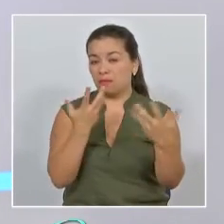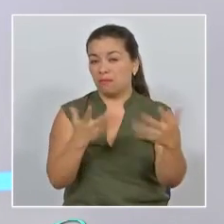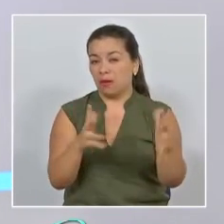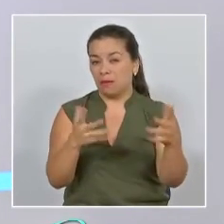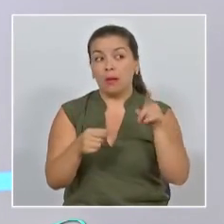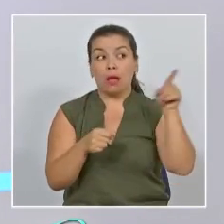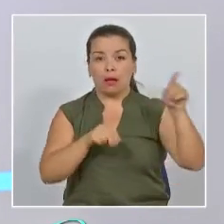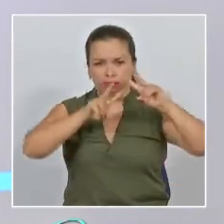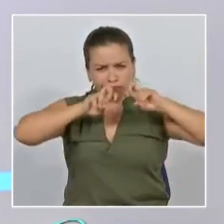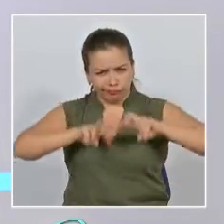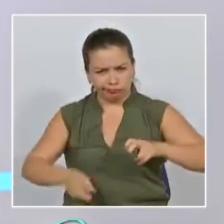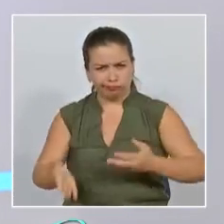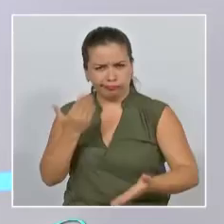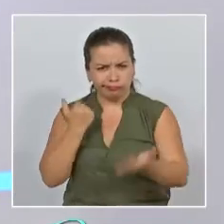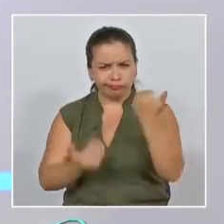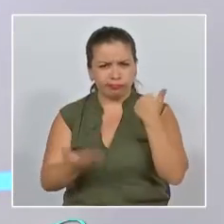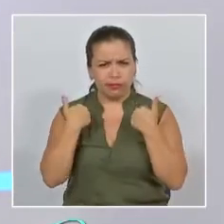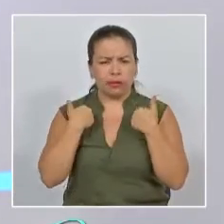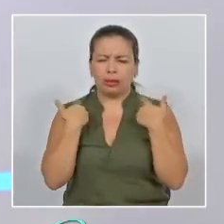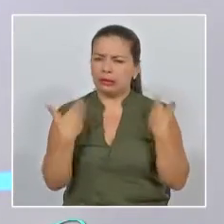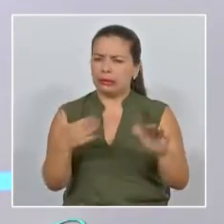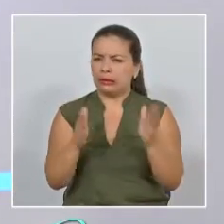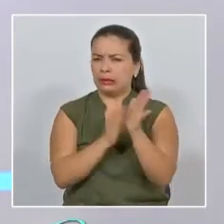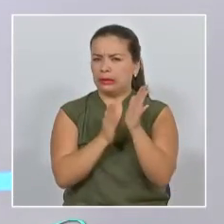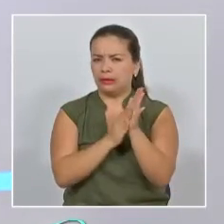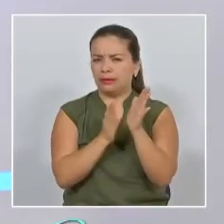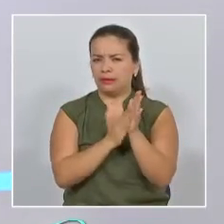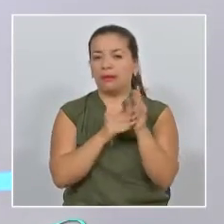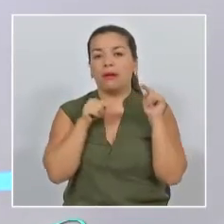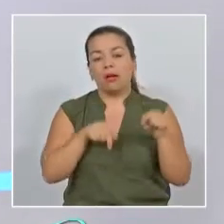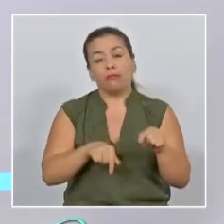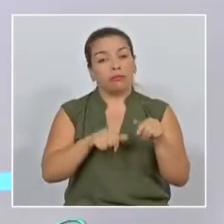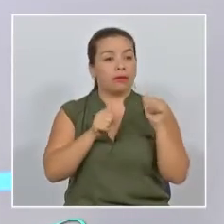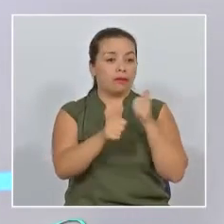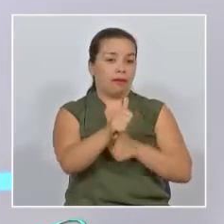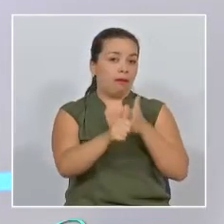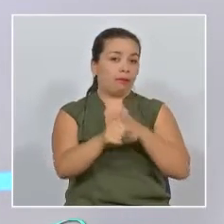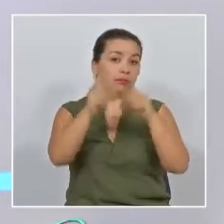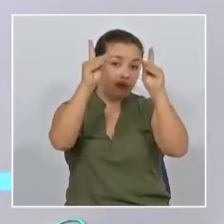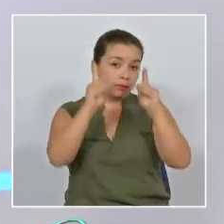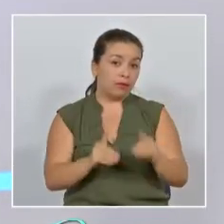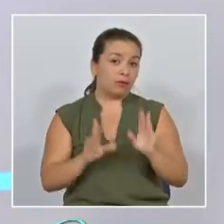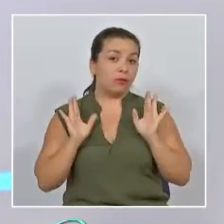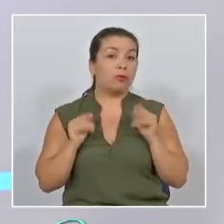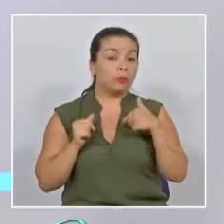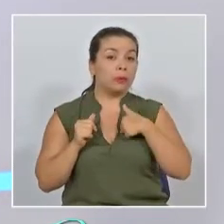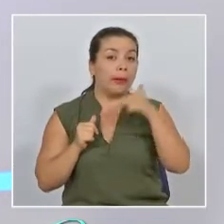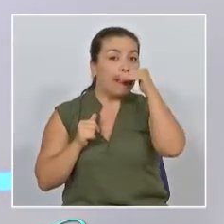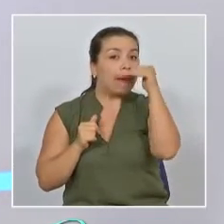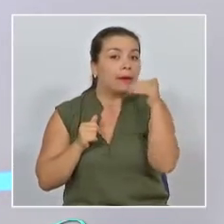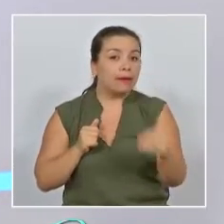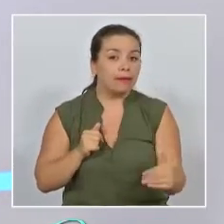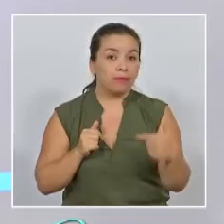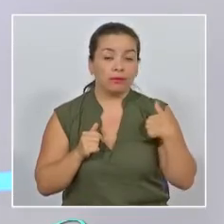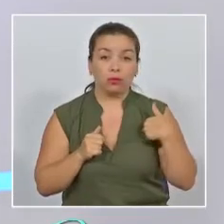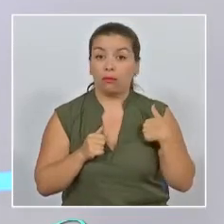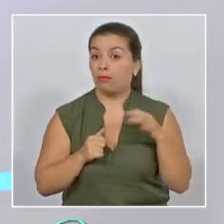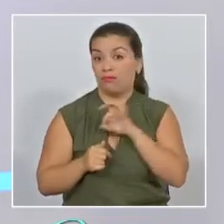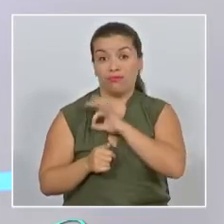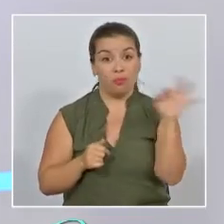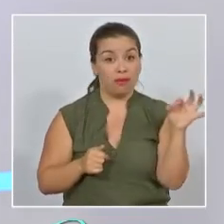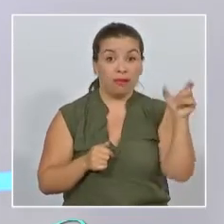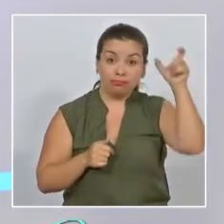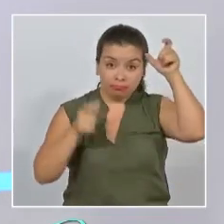venido investigando con resultados excelentes. Eso ya queda a decisión de cada persona. Yo a mi niño nunca le di leche de